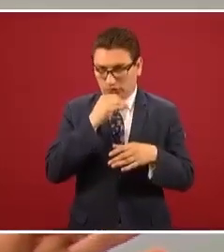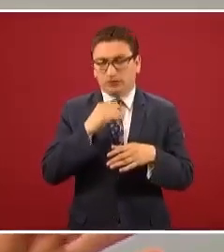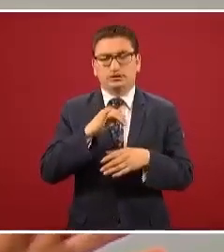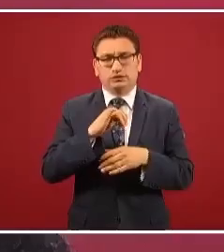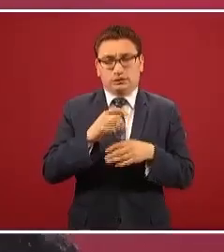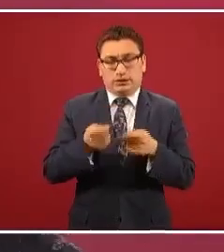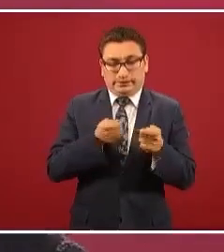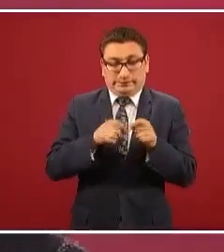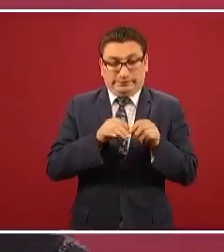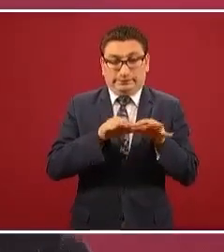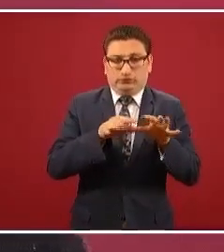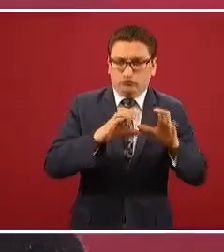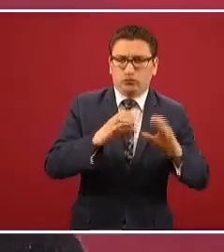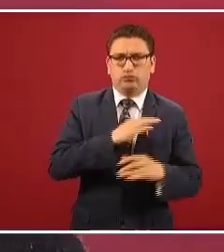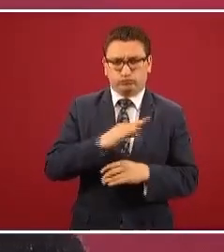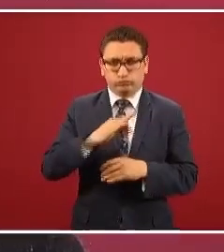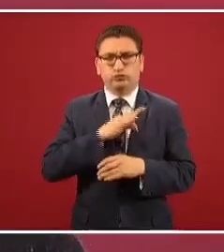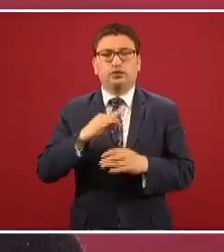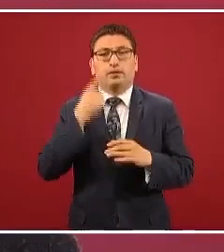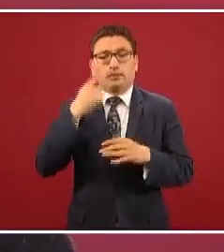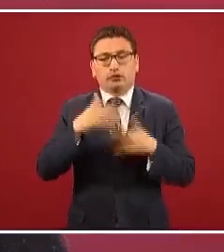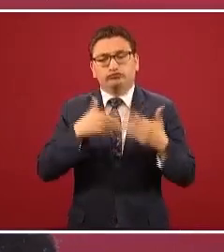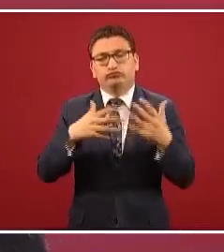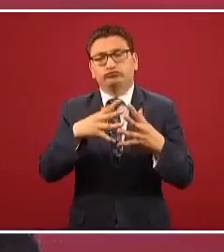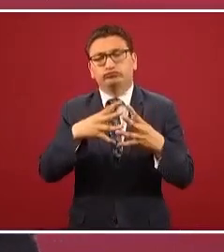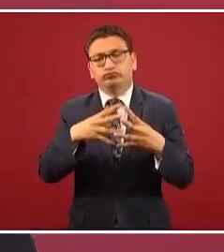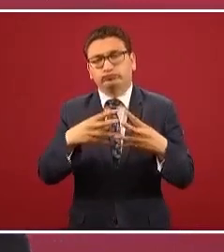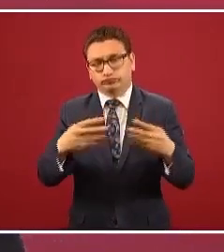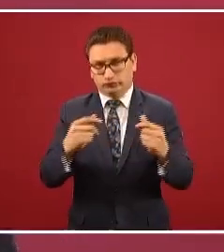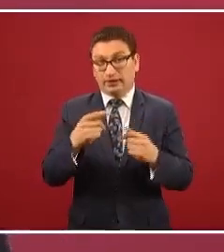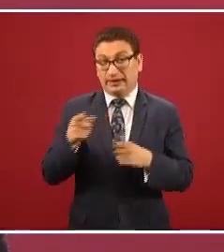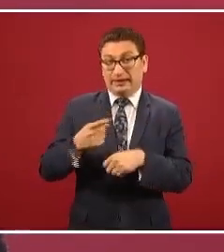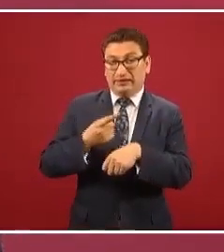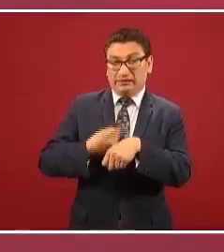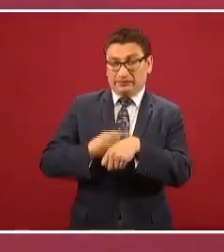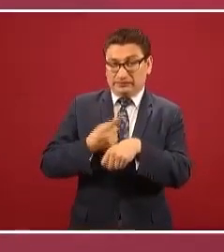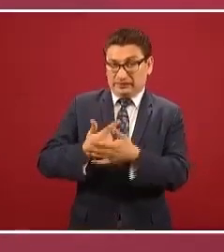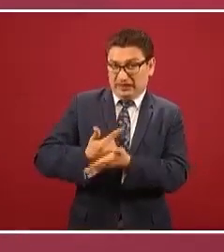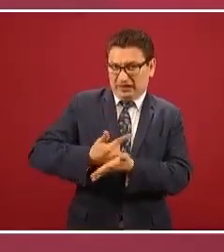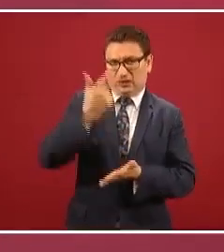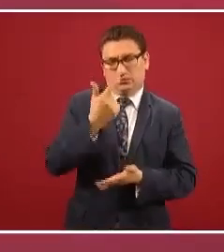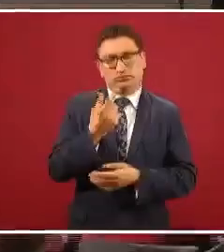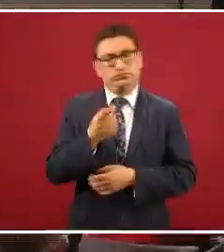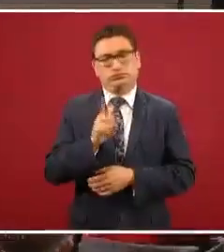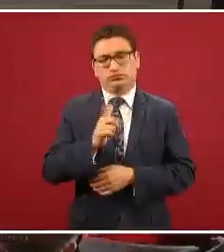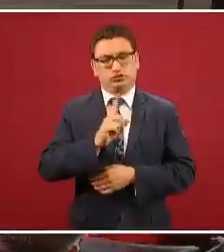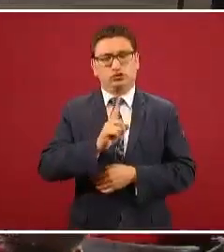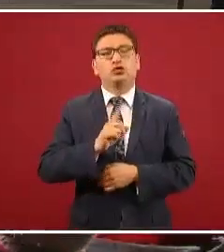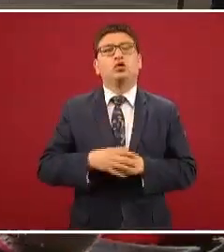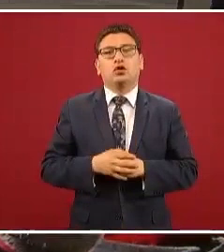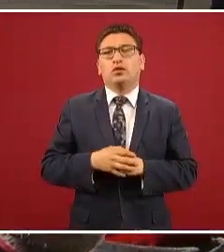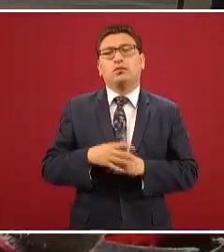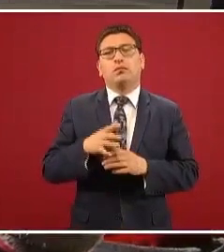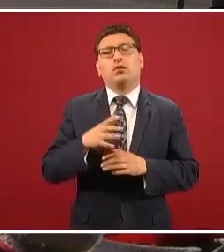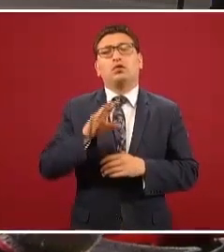la transmisión hasta el grado potencial de eliminarlo. No es una enfermedad grave, en su mayoría, estamos hablando de más